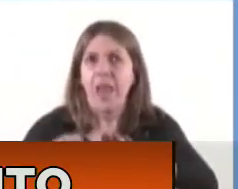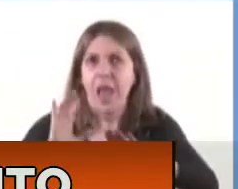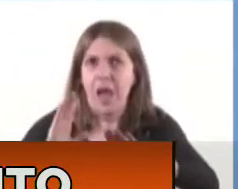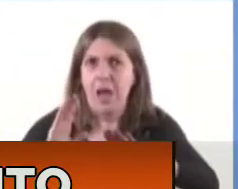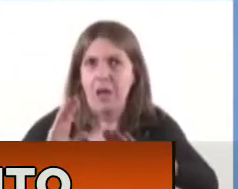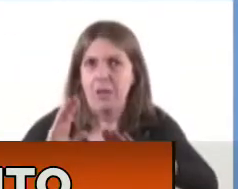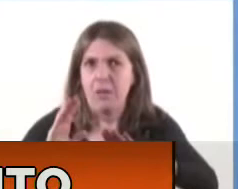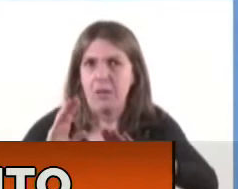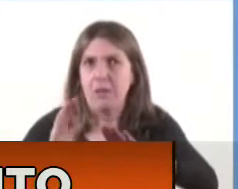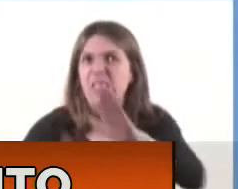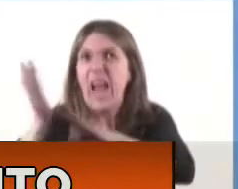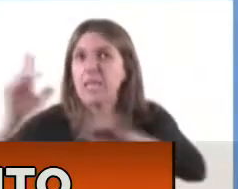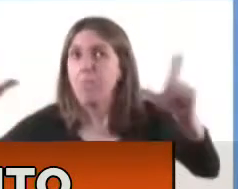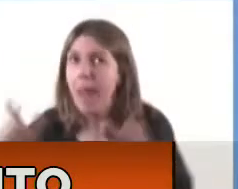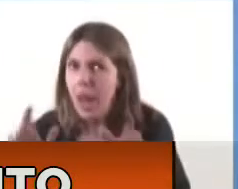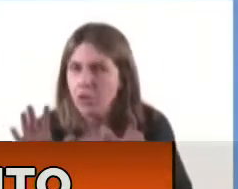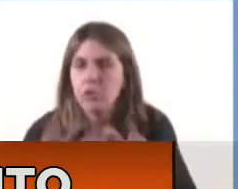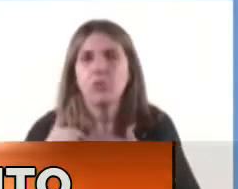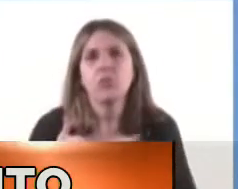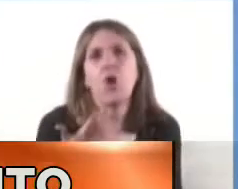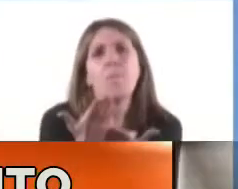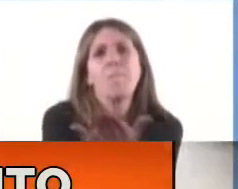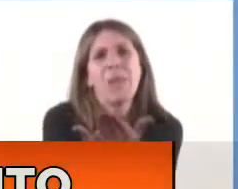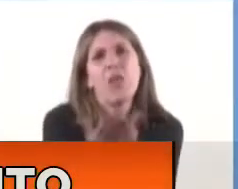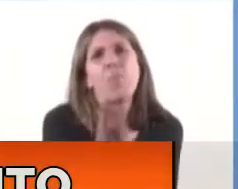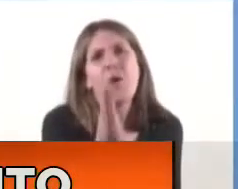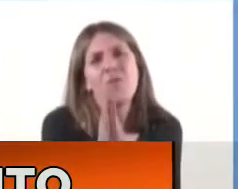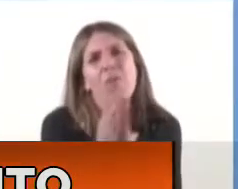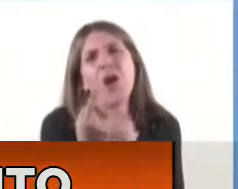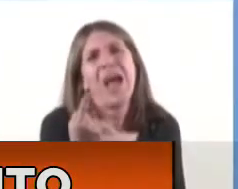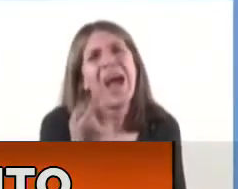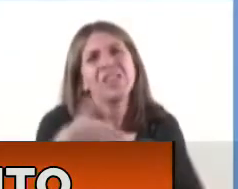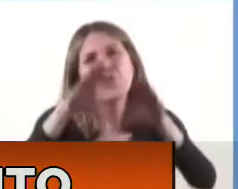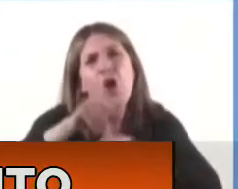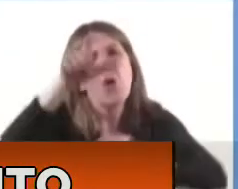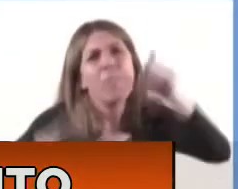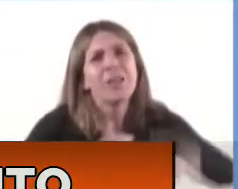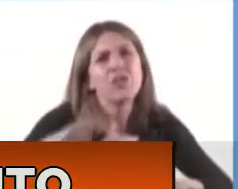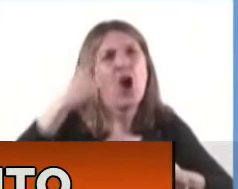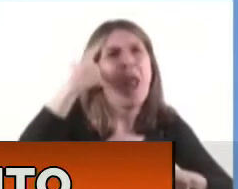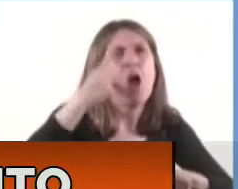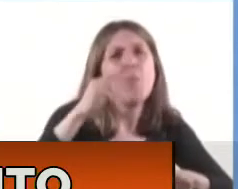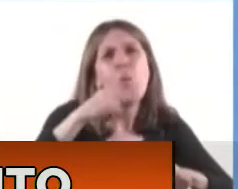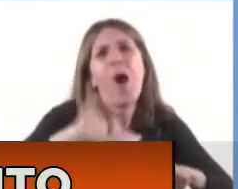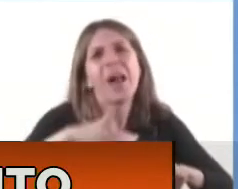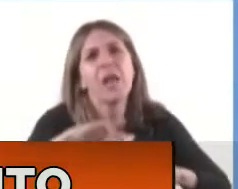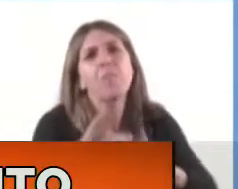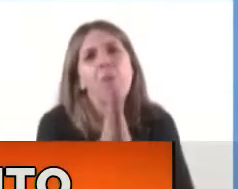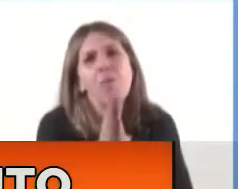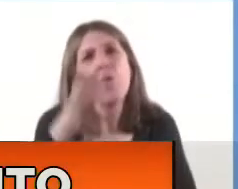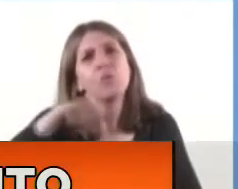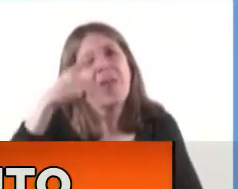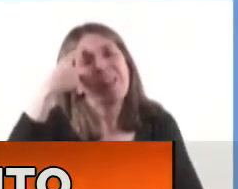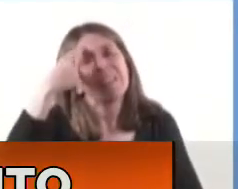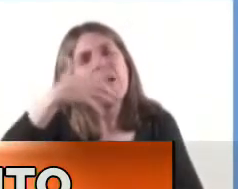Y acá yo les pido a cada argentino y a cada argentina que comprendan la dimensión del problema,